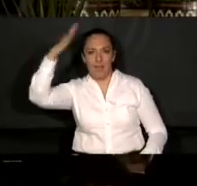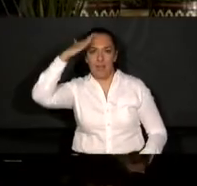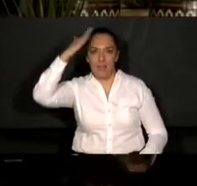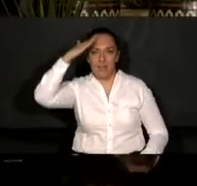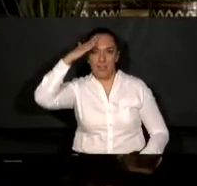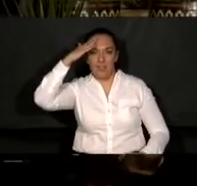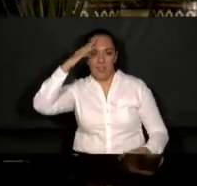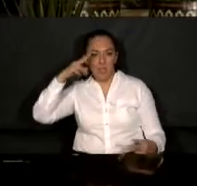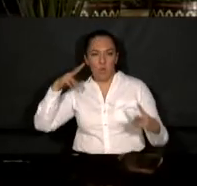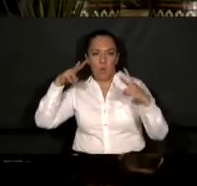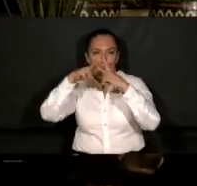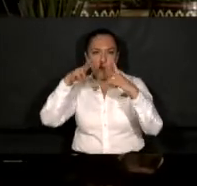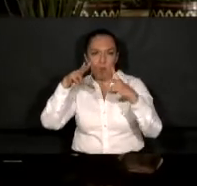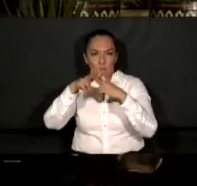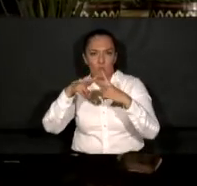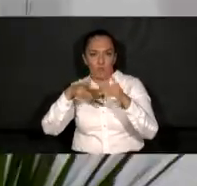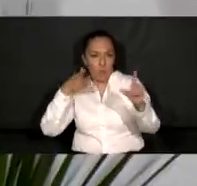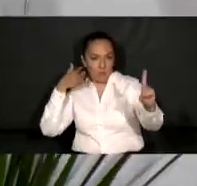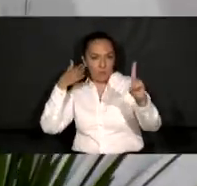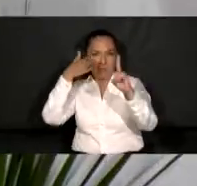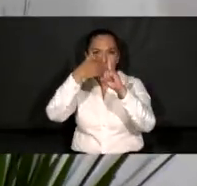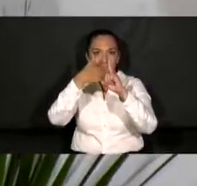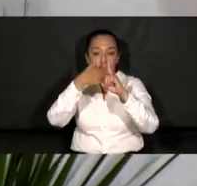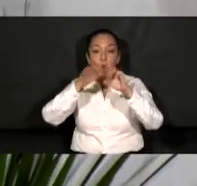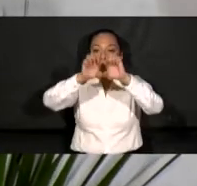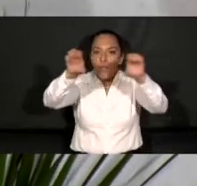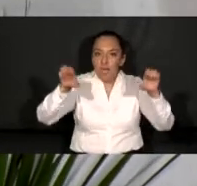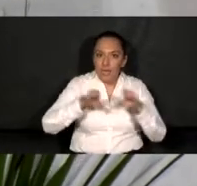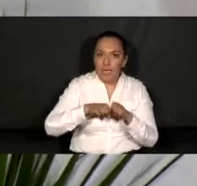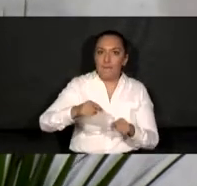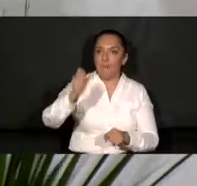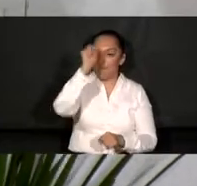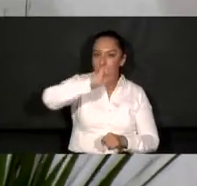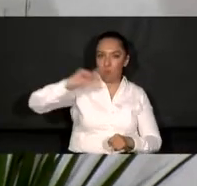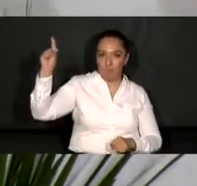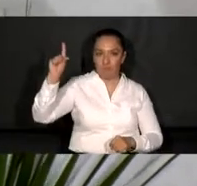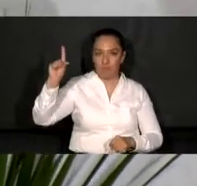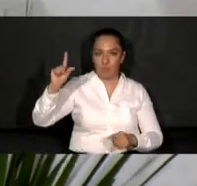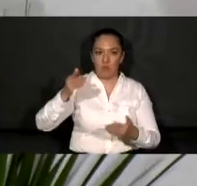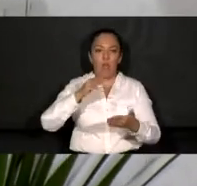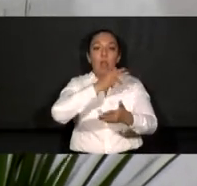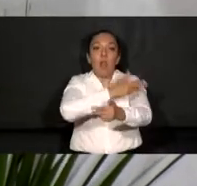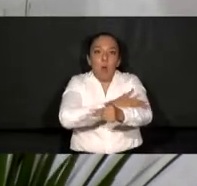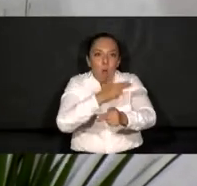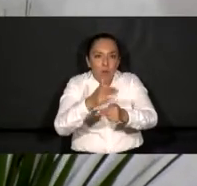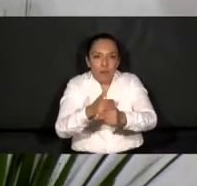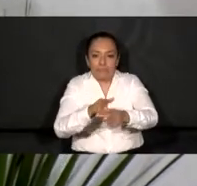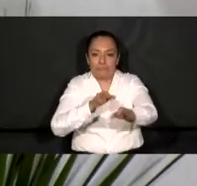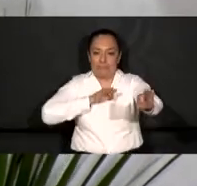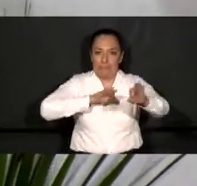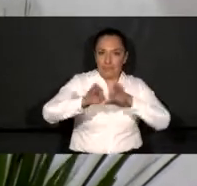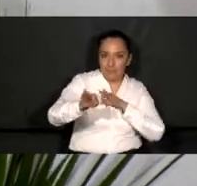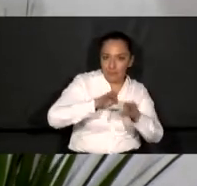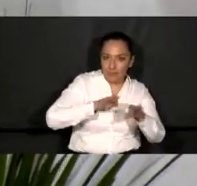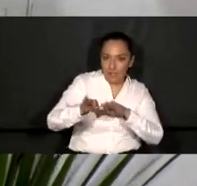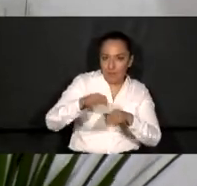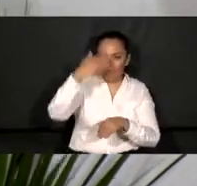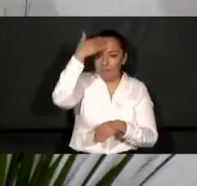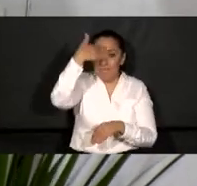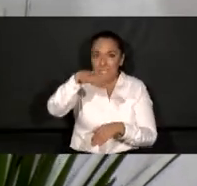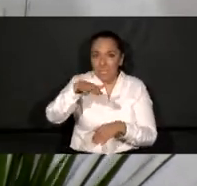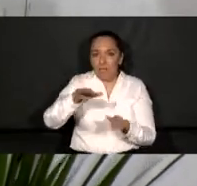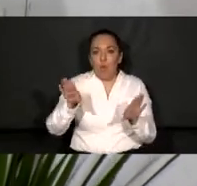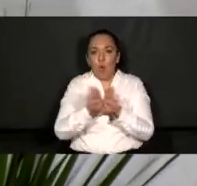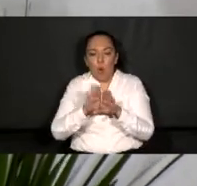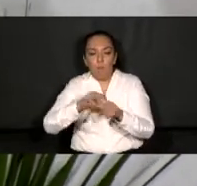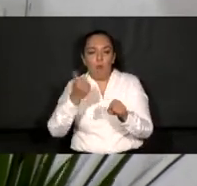esta lucha con un equipo capaz, profesional y honesto, un equipo trabajador que sepa